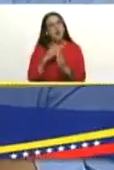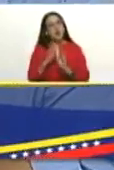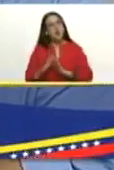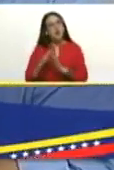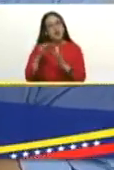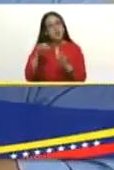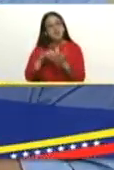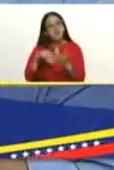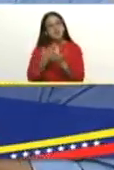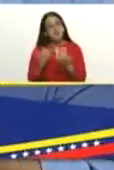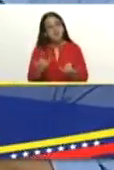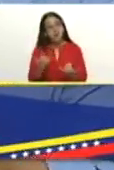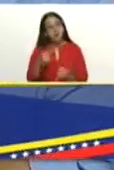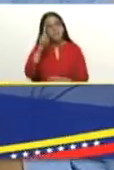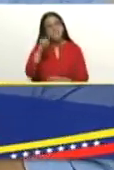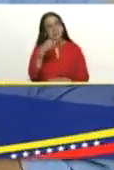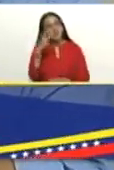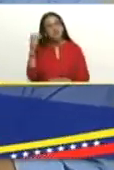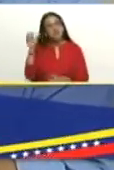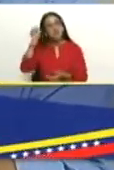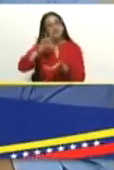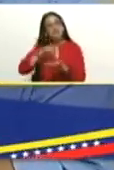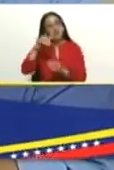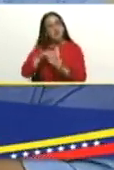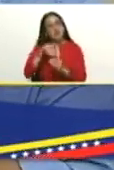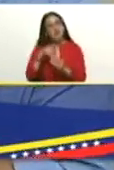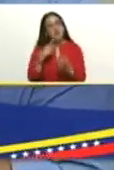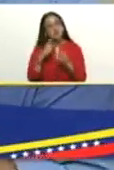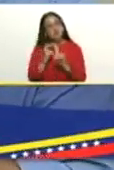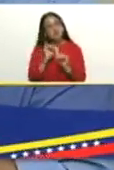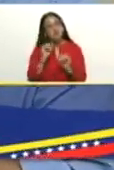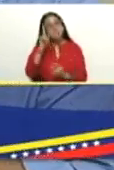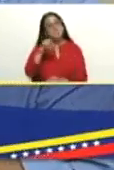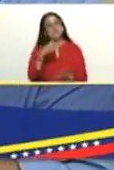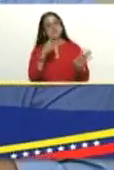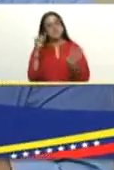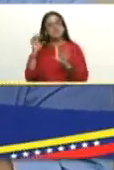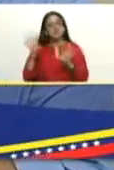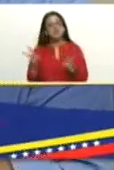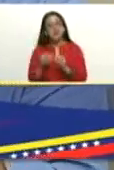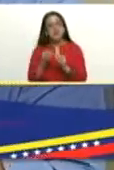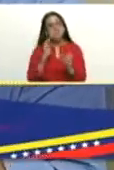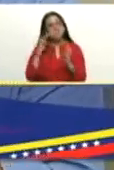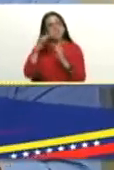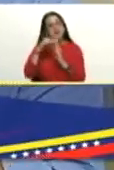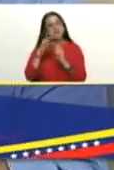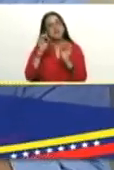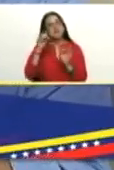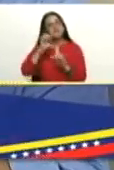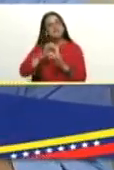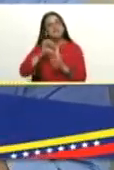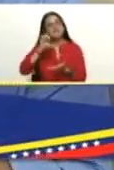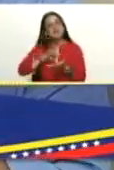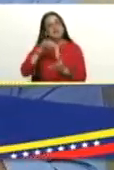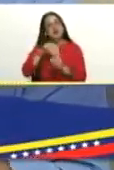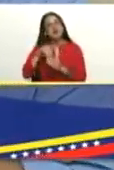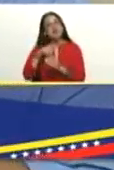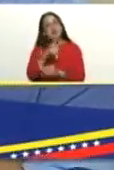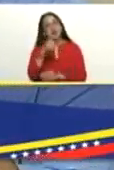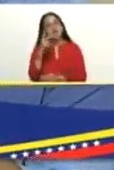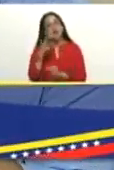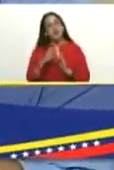ahorita teníamos 1.200 centros electorales, a partir de esta consulta vamos a tener 1.700. Nuestra meta es llegar a un centro electoral cada dos comunidades, es decir, a